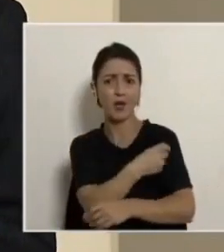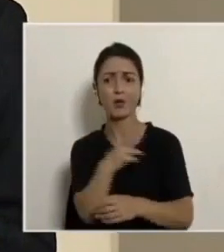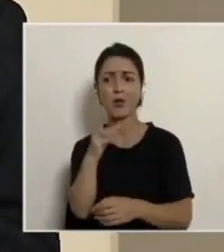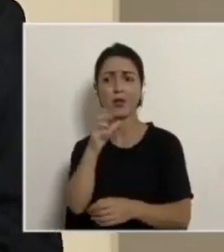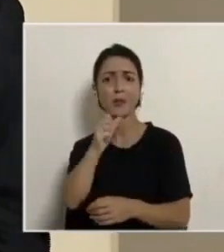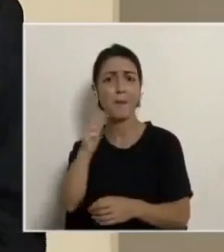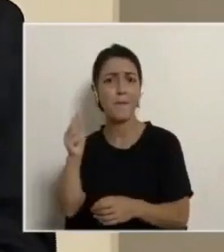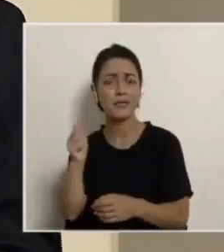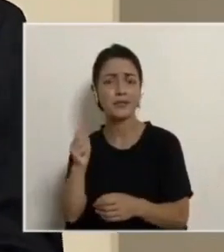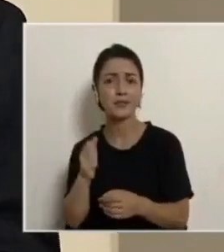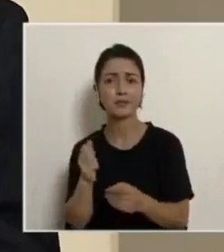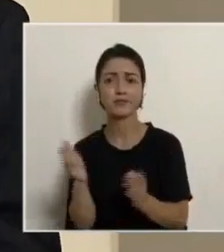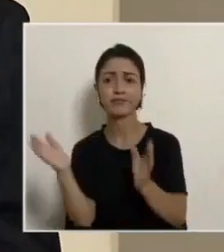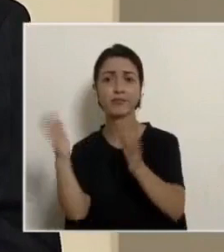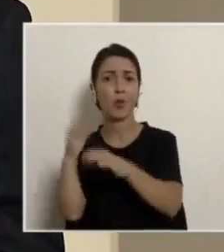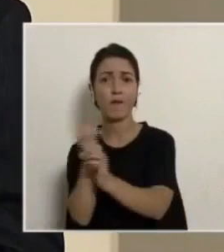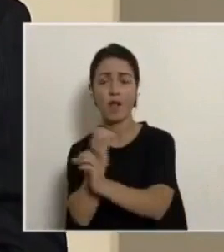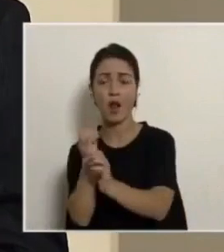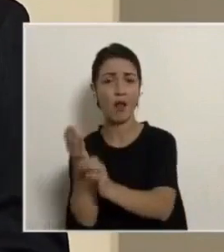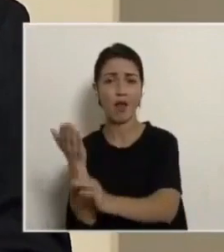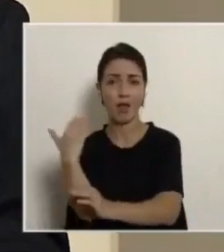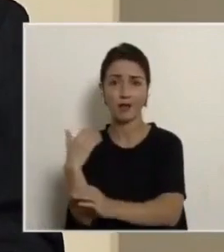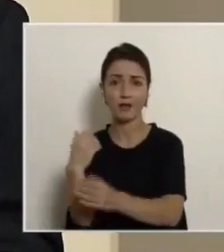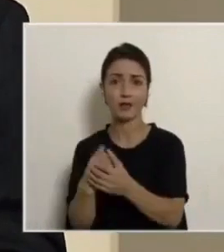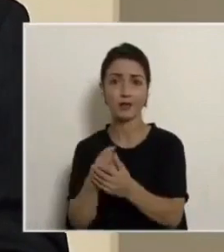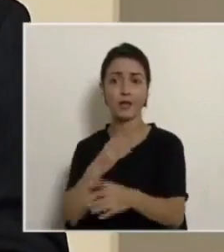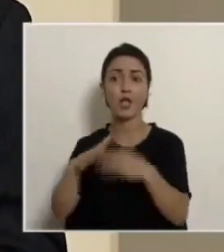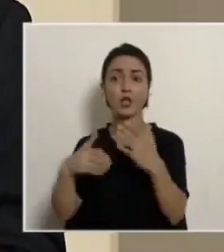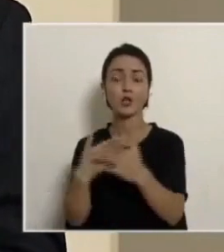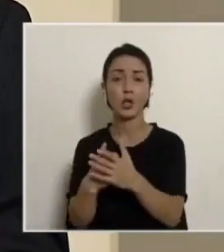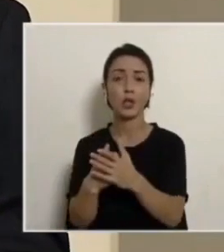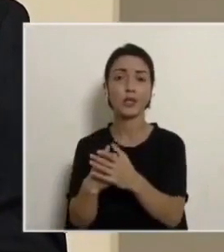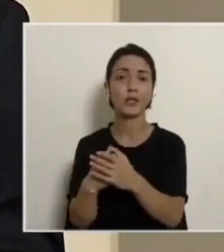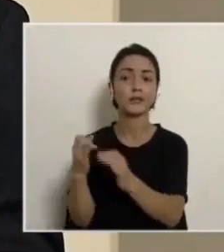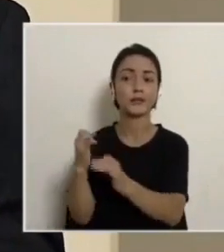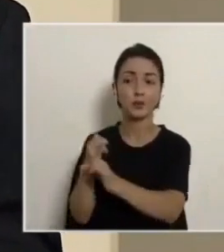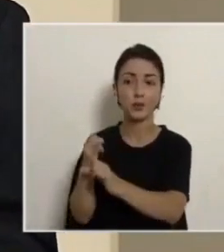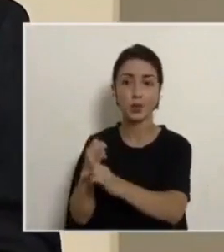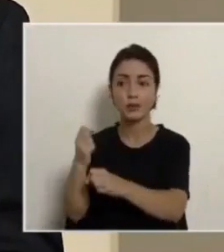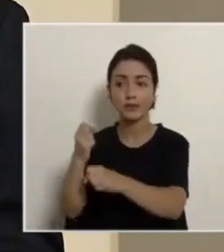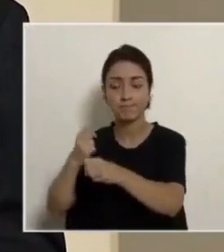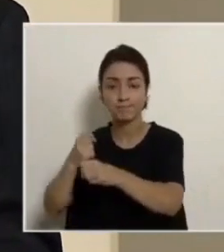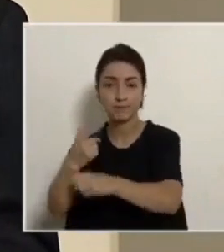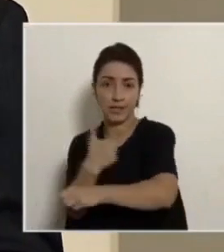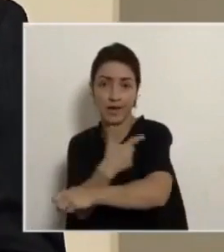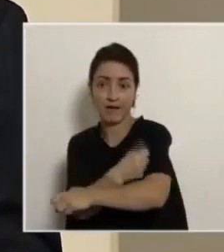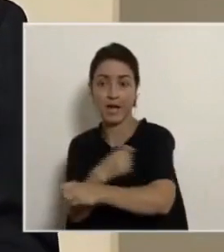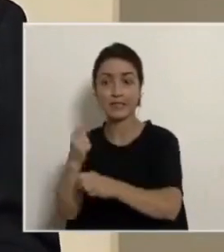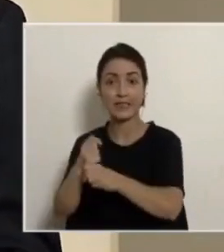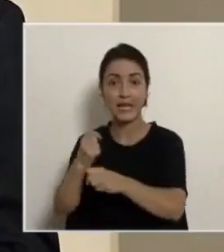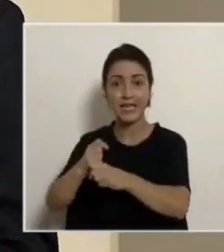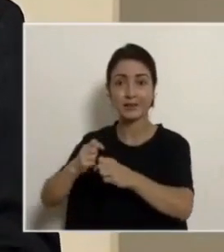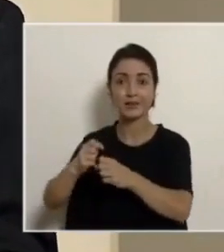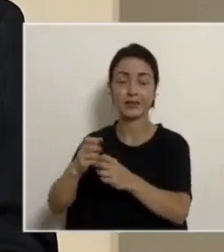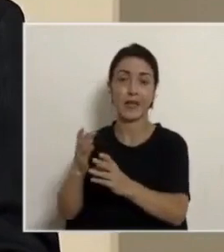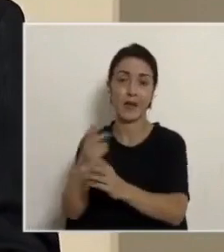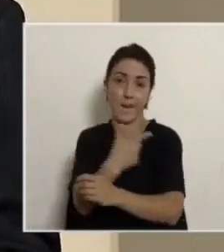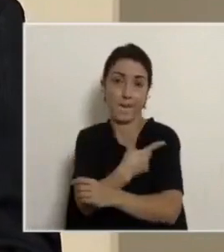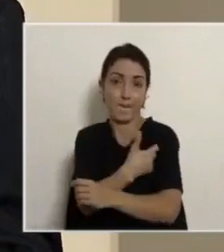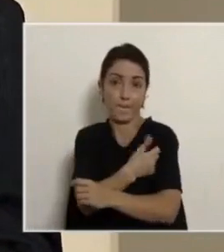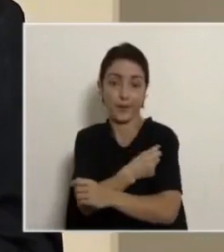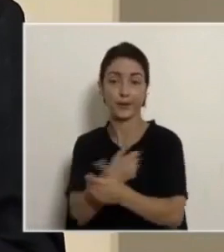unos meses. No existía antes. Todas las compañías que producen vacunas tratan de producir la mayor cantidad que pueden, poner eso muy